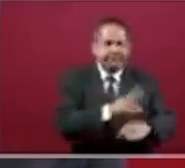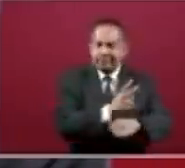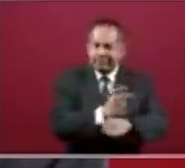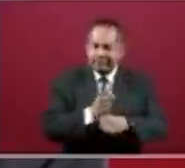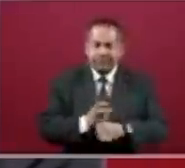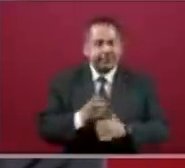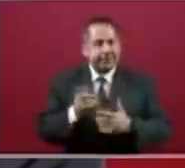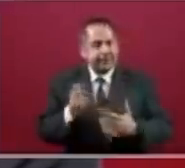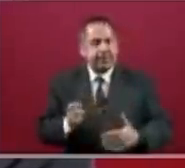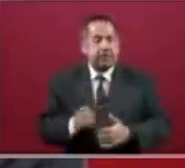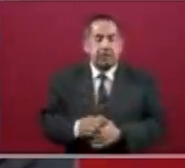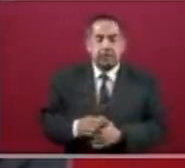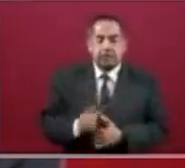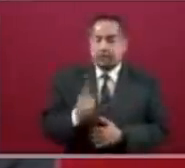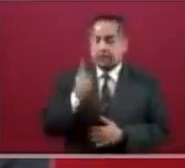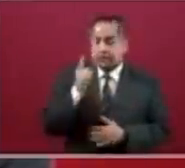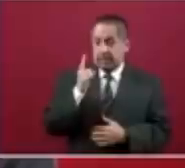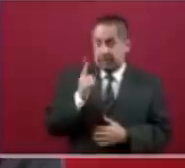Primero,